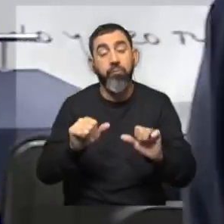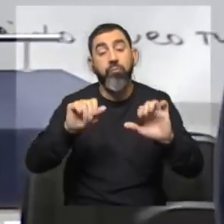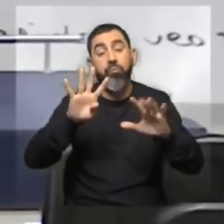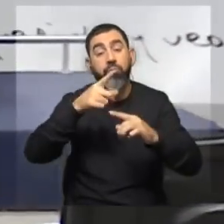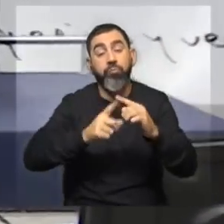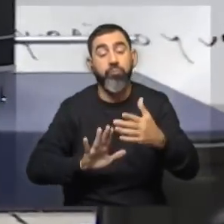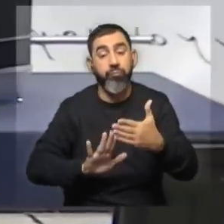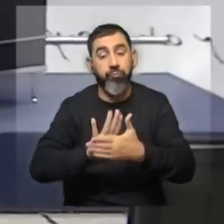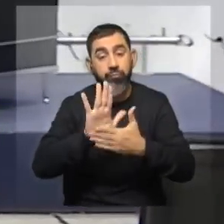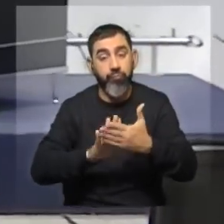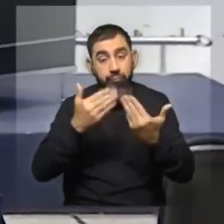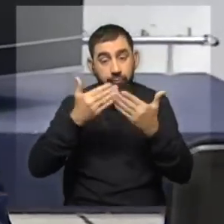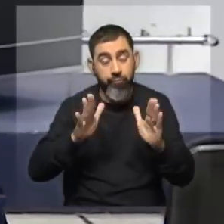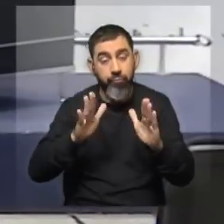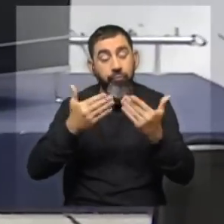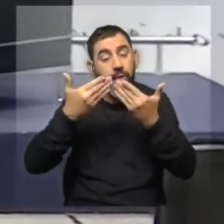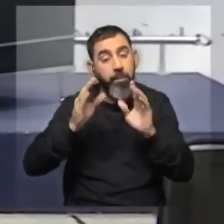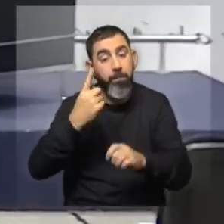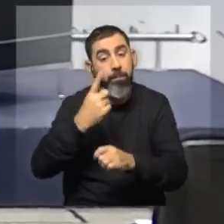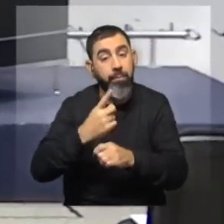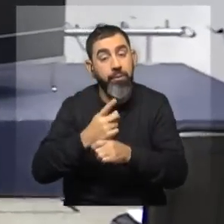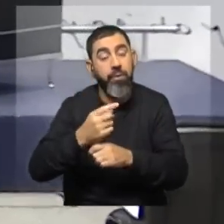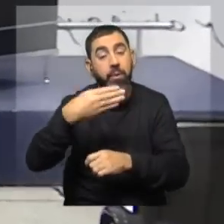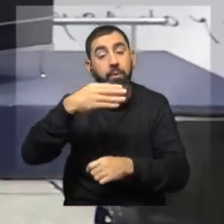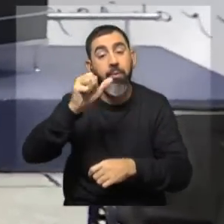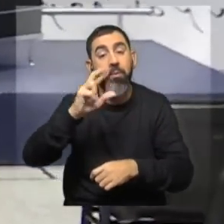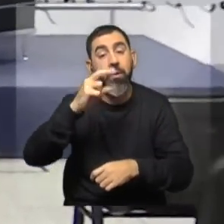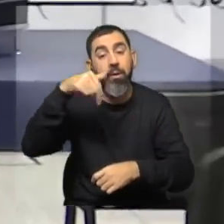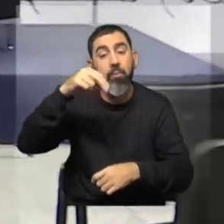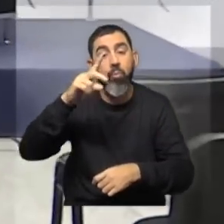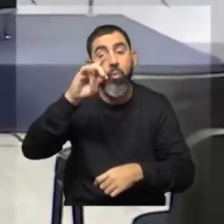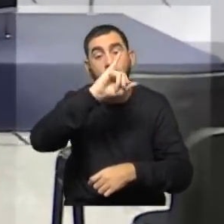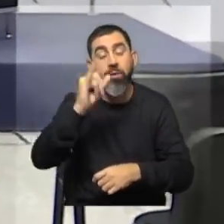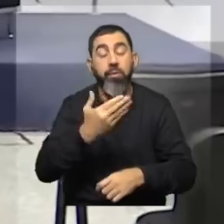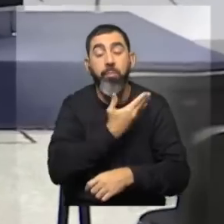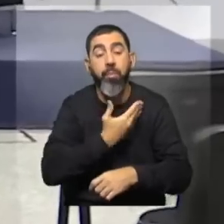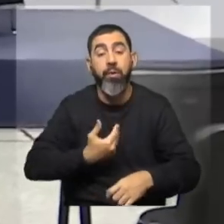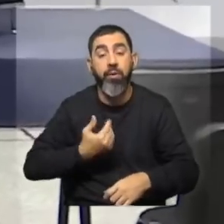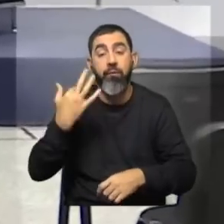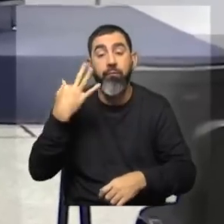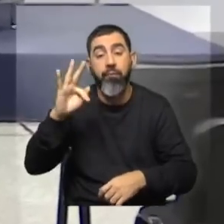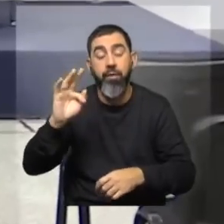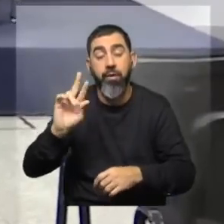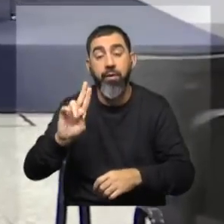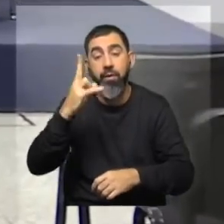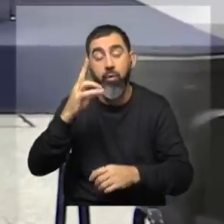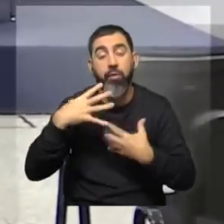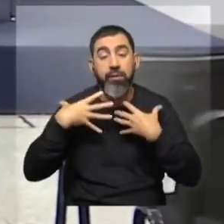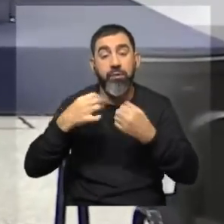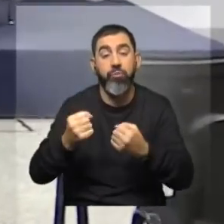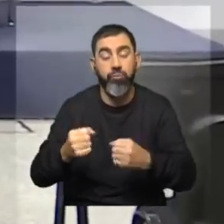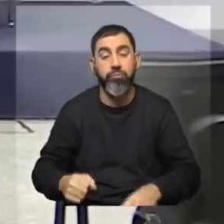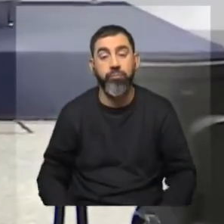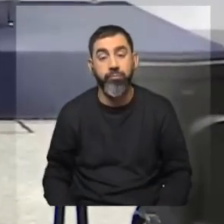9:30 estará en la apertura Jorge bermú es el presidente de la fus organizadores de